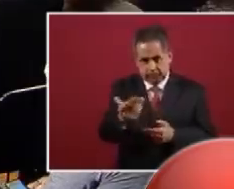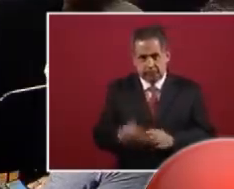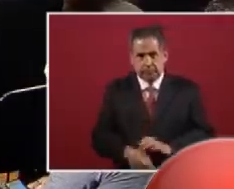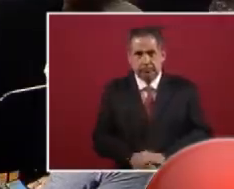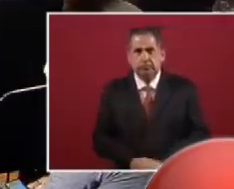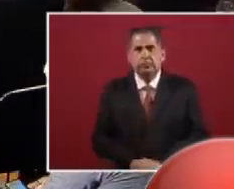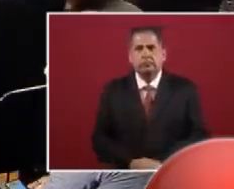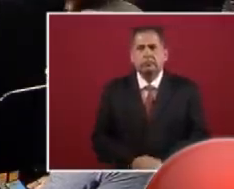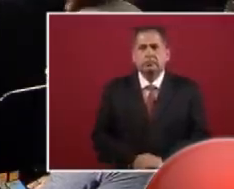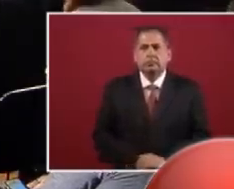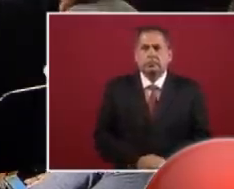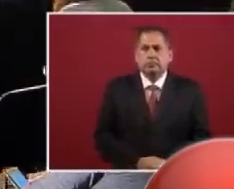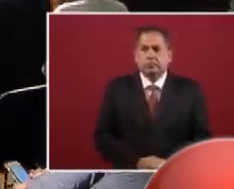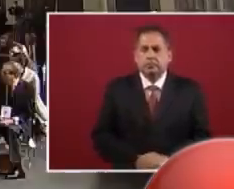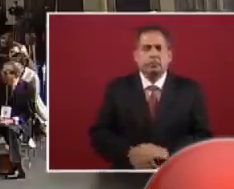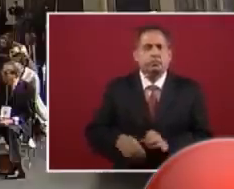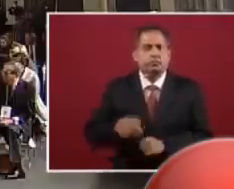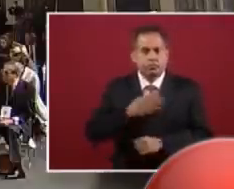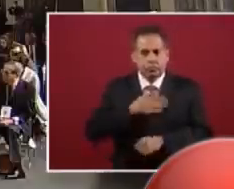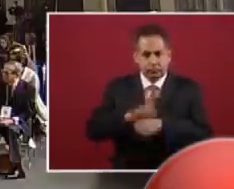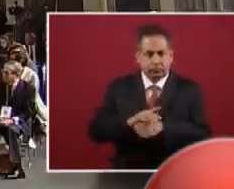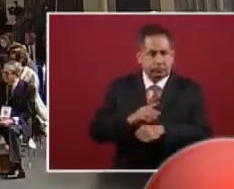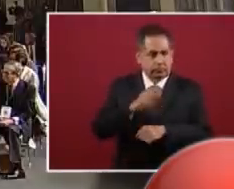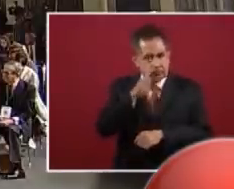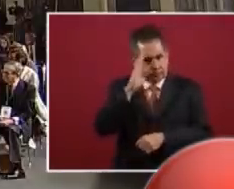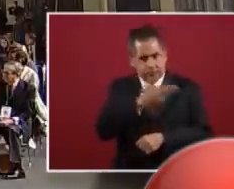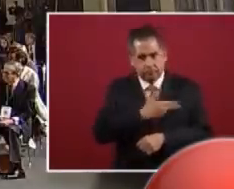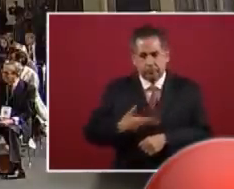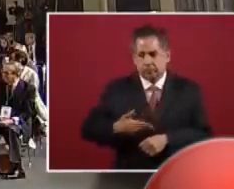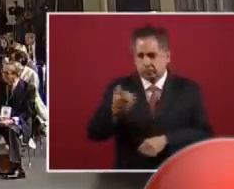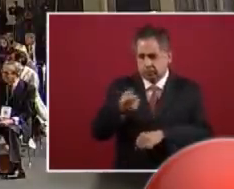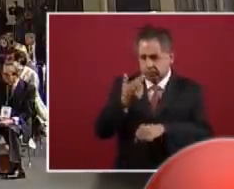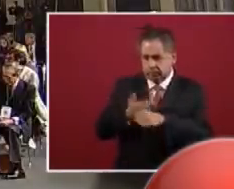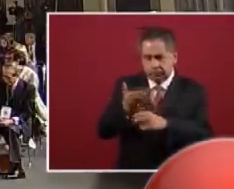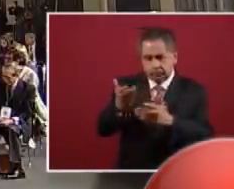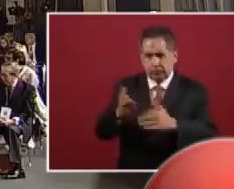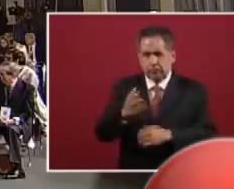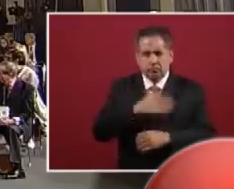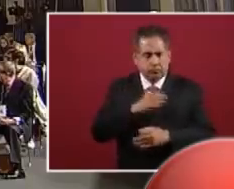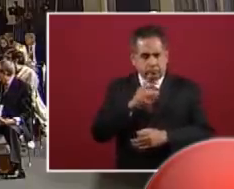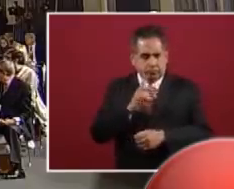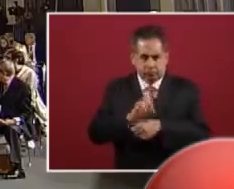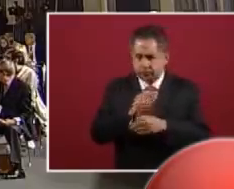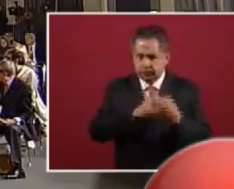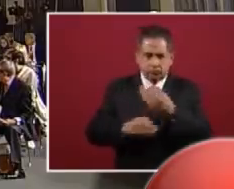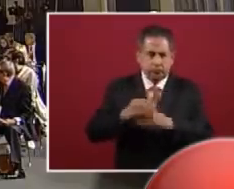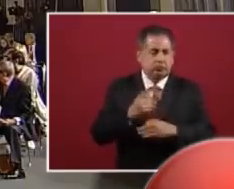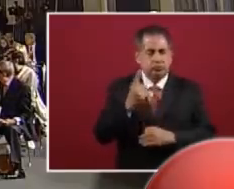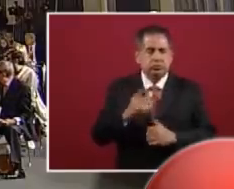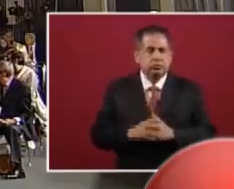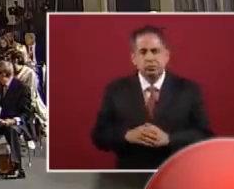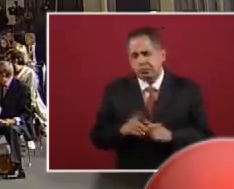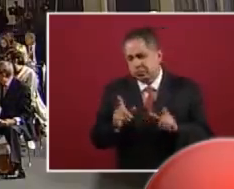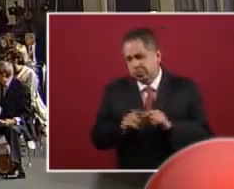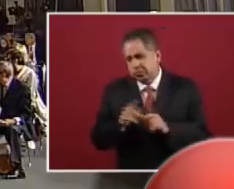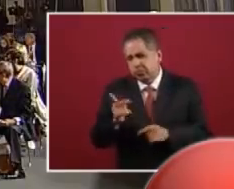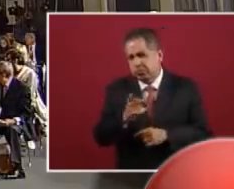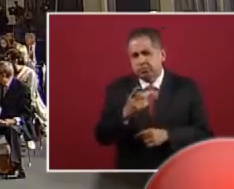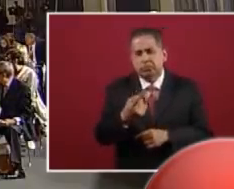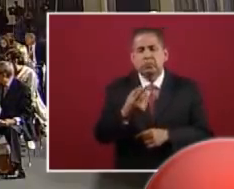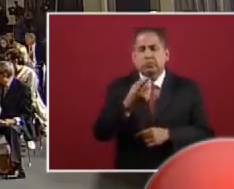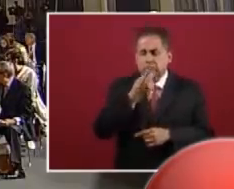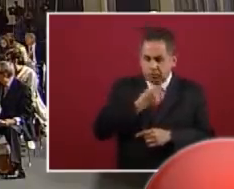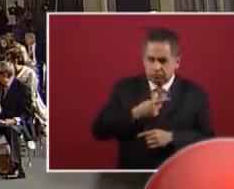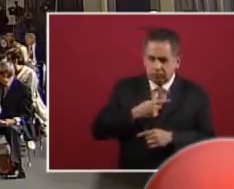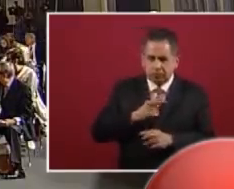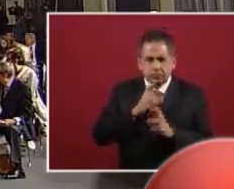Sí. Buenos días, señor presidente. Buenos días, señor secretario. A todos, muy buenos días a todos. Un pequeño derecho de réplica.